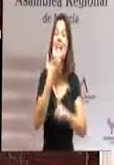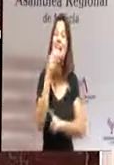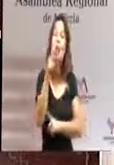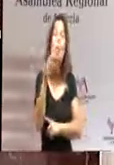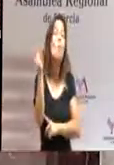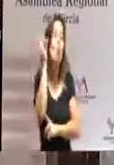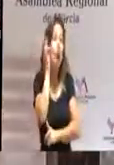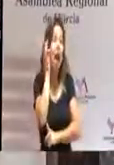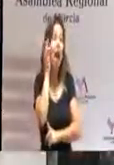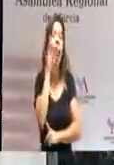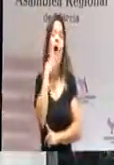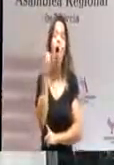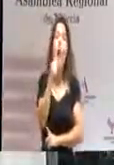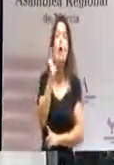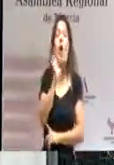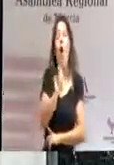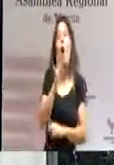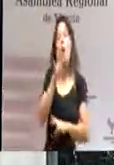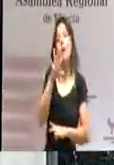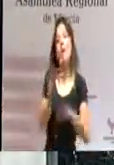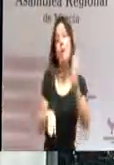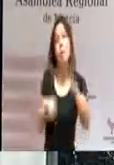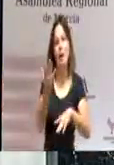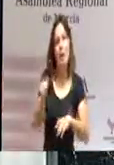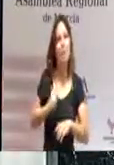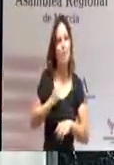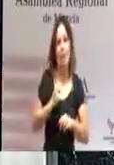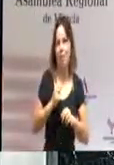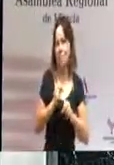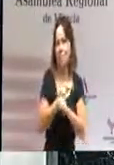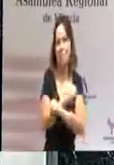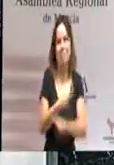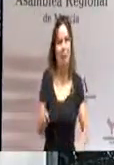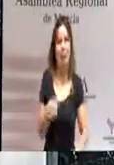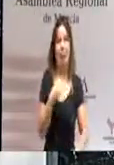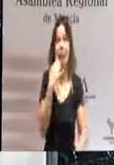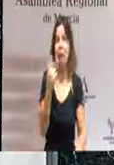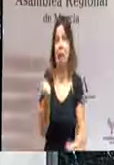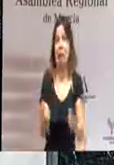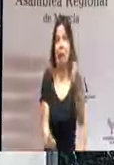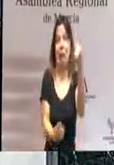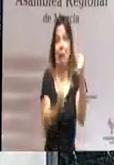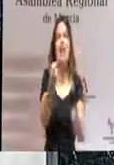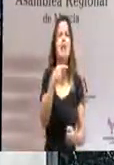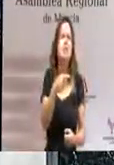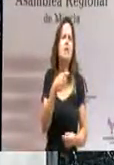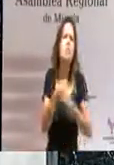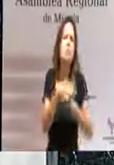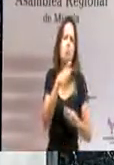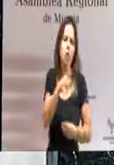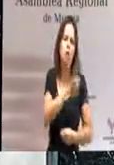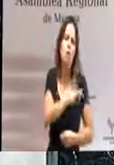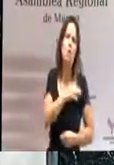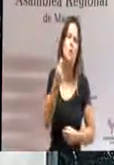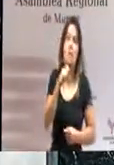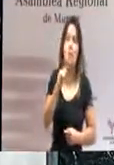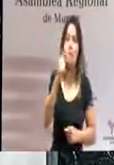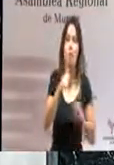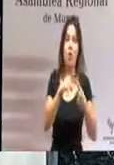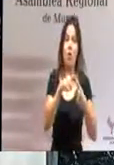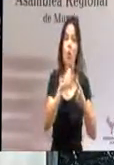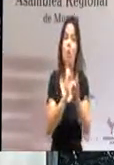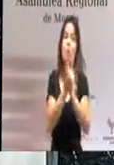joven o mayor de 45 años, tus posibilidades son remotas. Esto ocurre, señor presidente, en primer lugar, por la